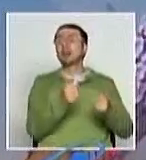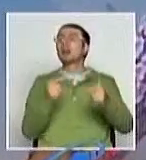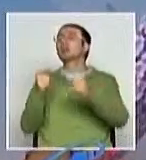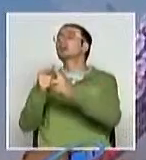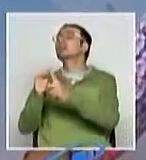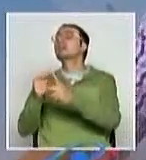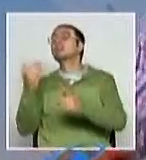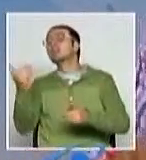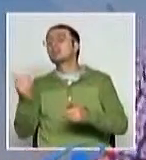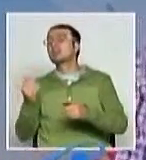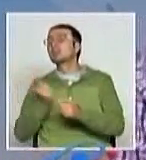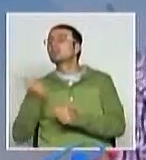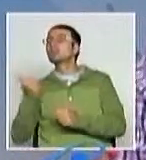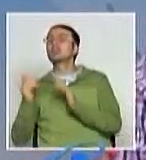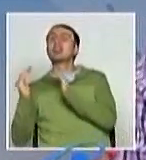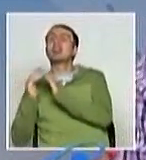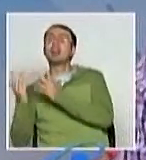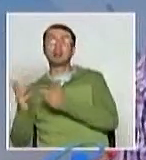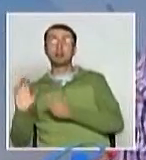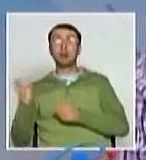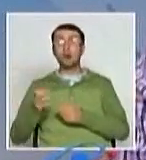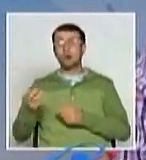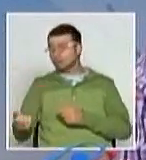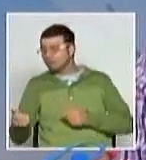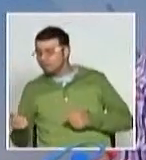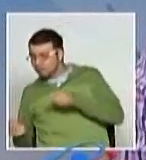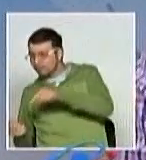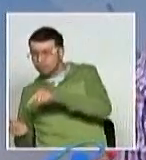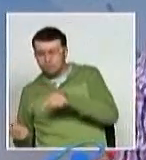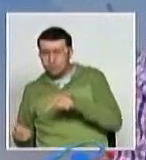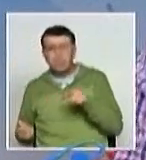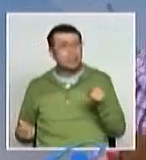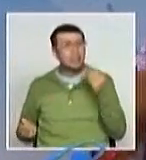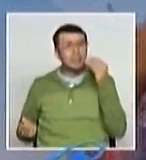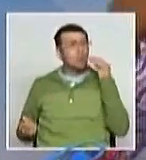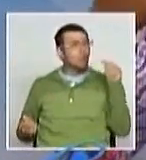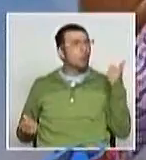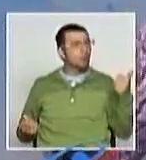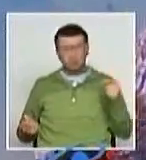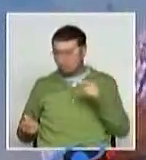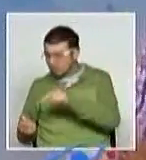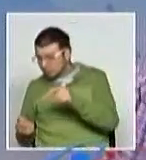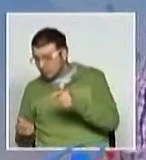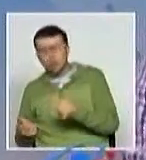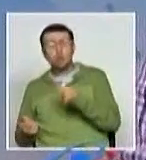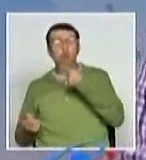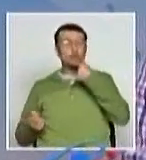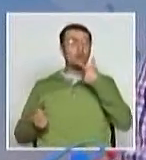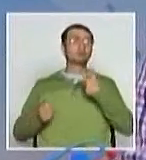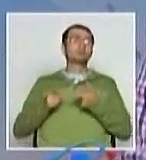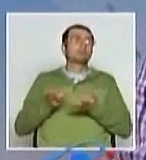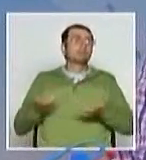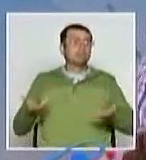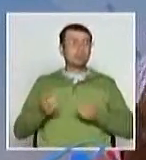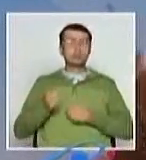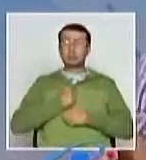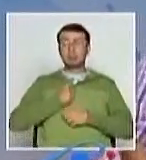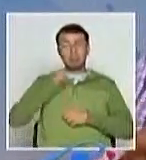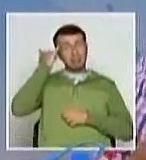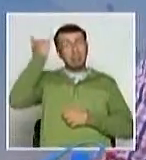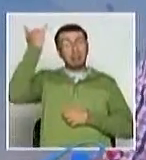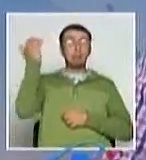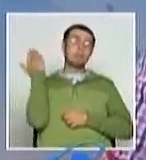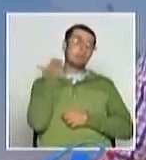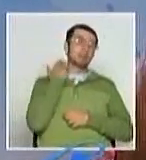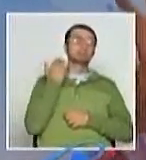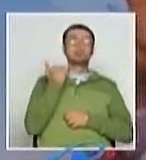hay ahí en el cajoncito para ver qué pasticas le sirvieron a mi abuelito y empezamos a automedicarnos y complicamos